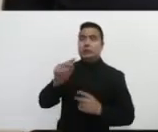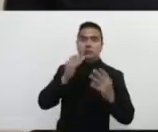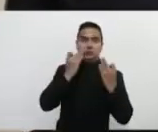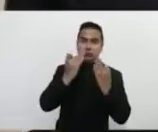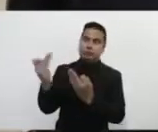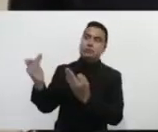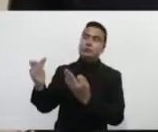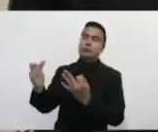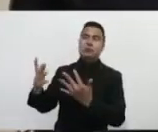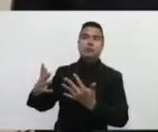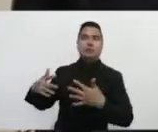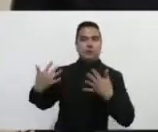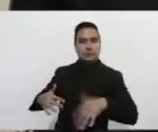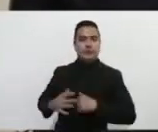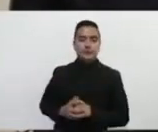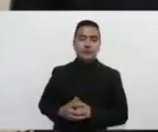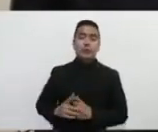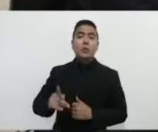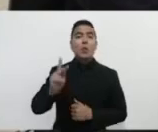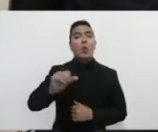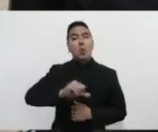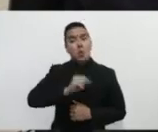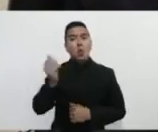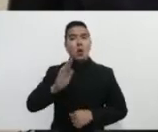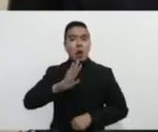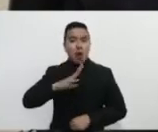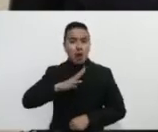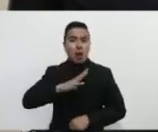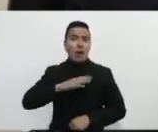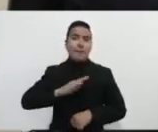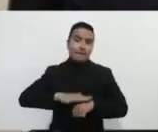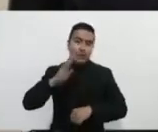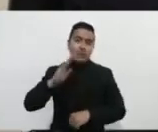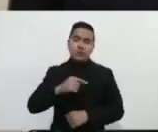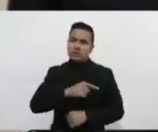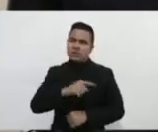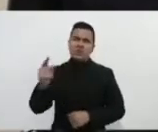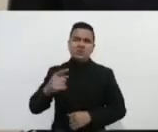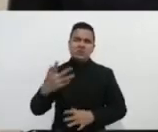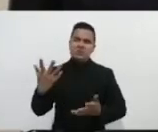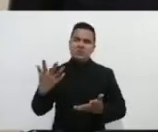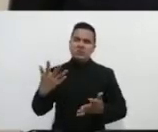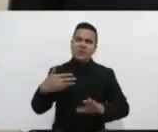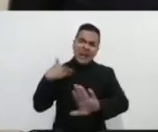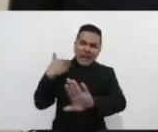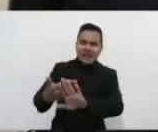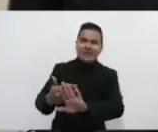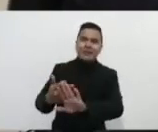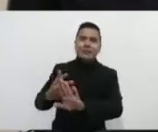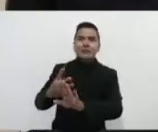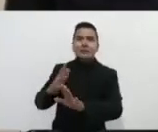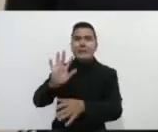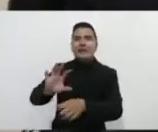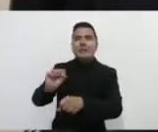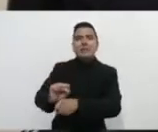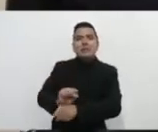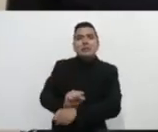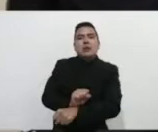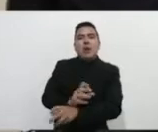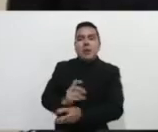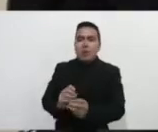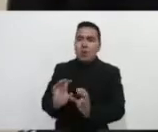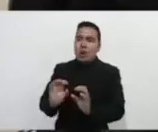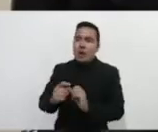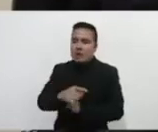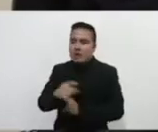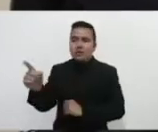más visibles. Sin embargo, hay otras conductas que son muy veladas, que son muy sutiles, que también